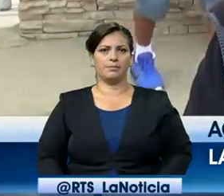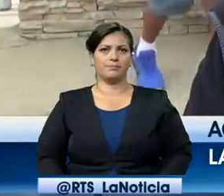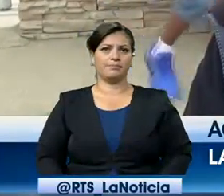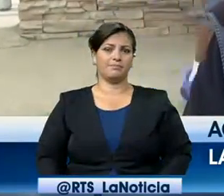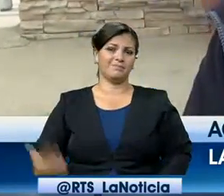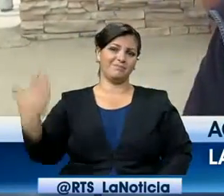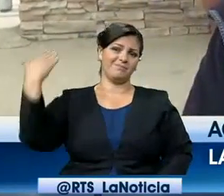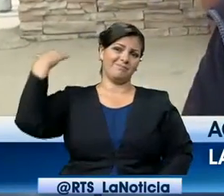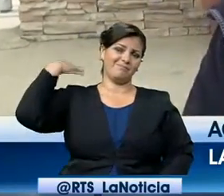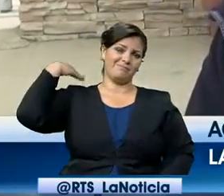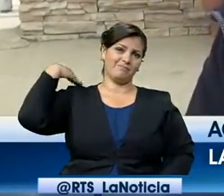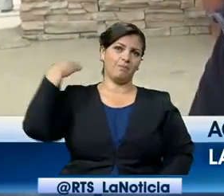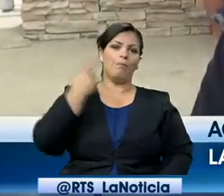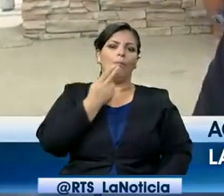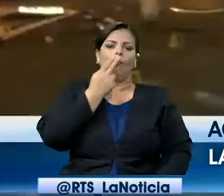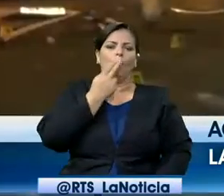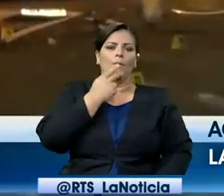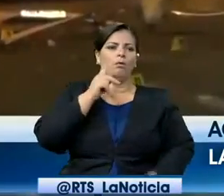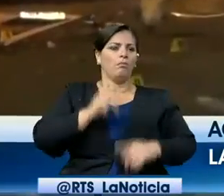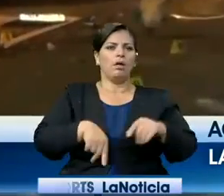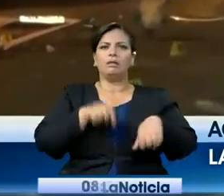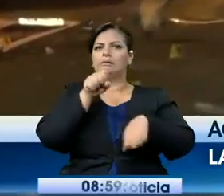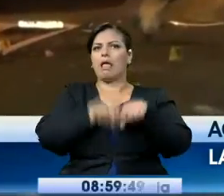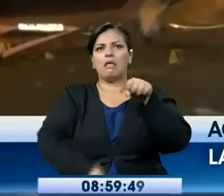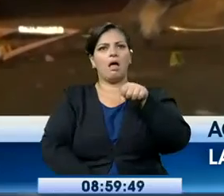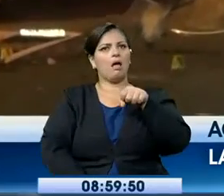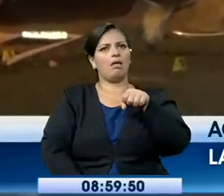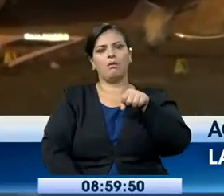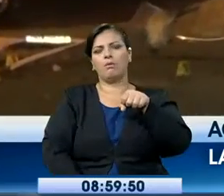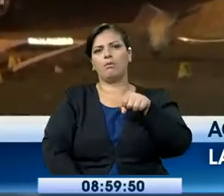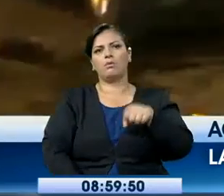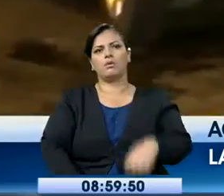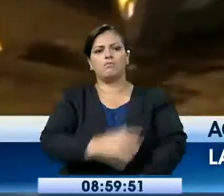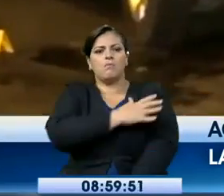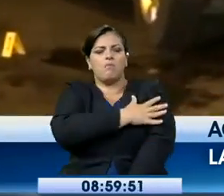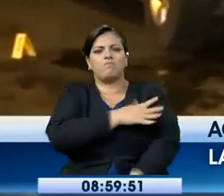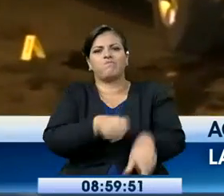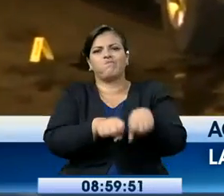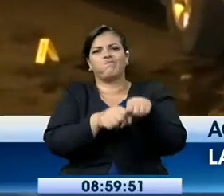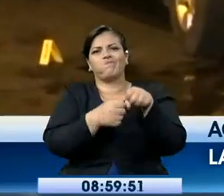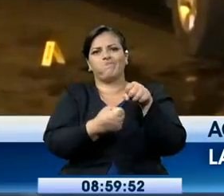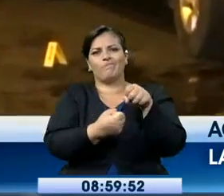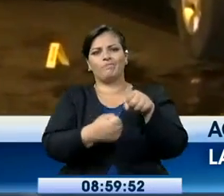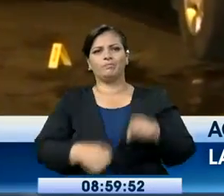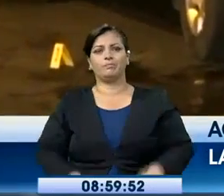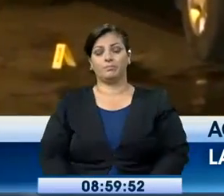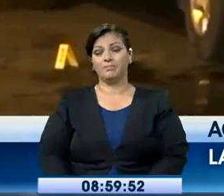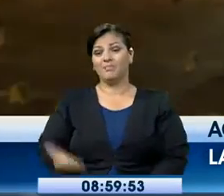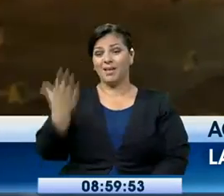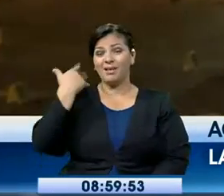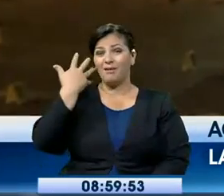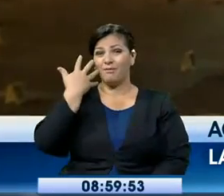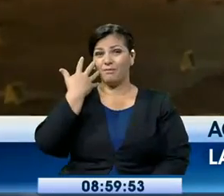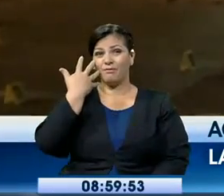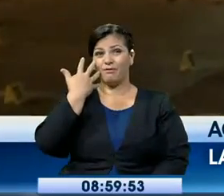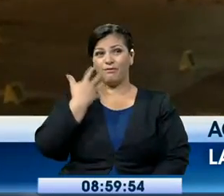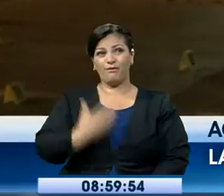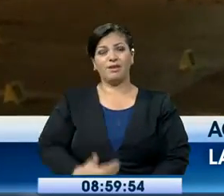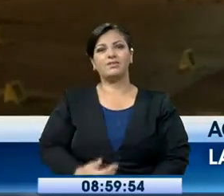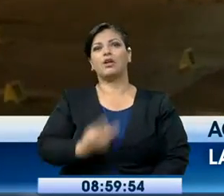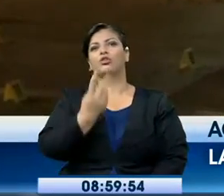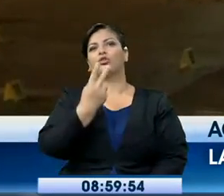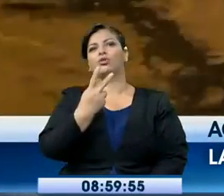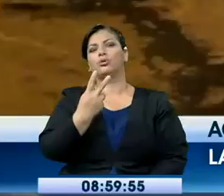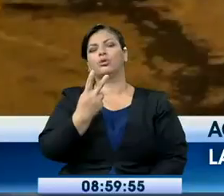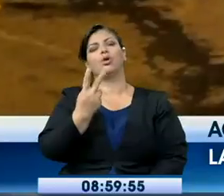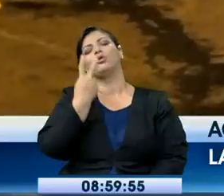le mantuvo en coma todos estos días. El accidente ocurrió la noche del 2 de octubre en la vía 4 de noviembre en Manta. 11 estudiantes de un colegio de la